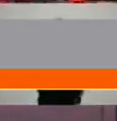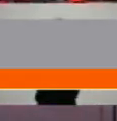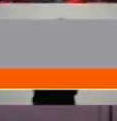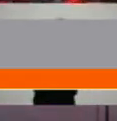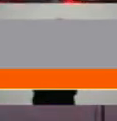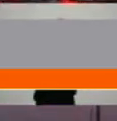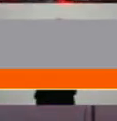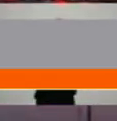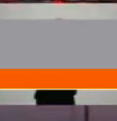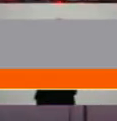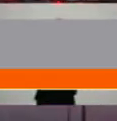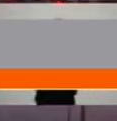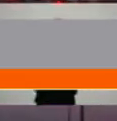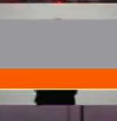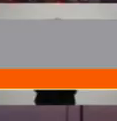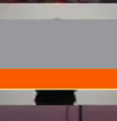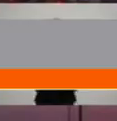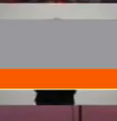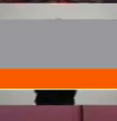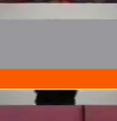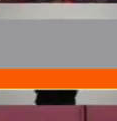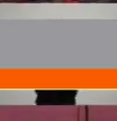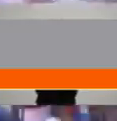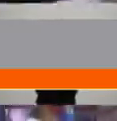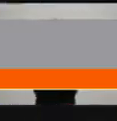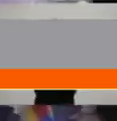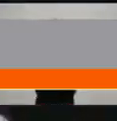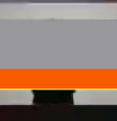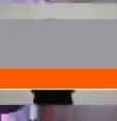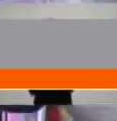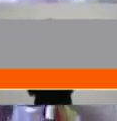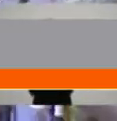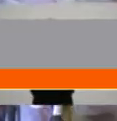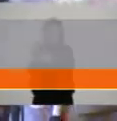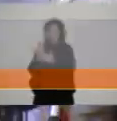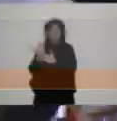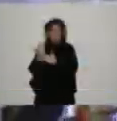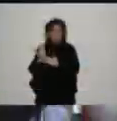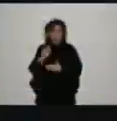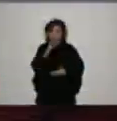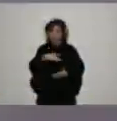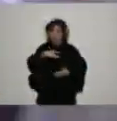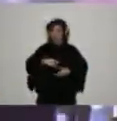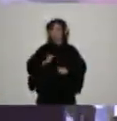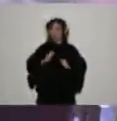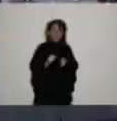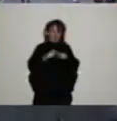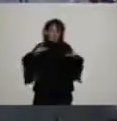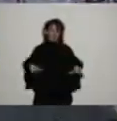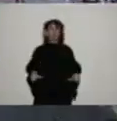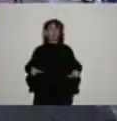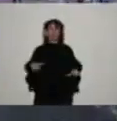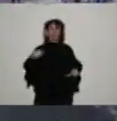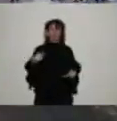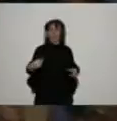ferial. Tras criticar la política contra la suspensión del rally de tierra, ironizaron sobre el poco parecido de la escultura de César Manrique a su persona. En